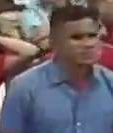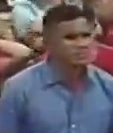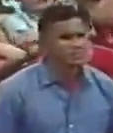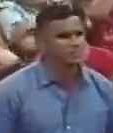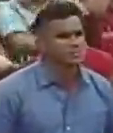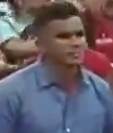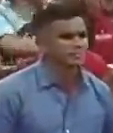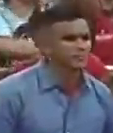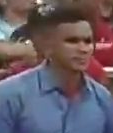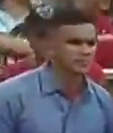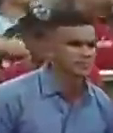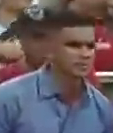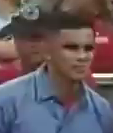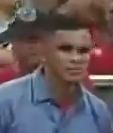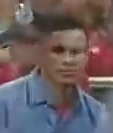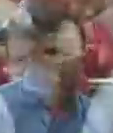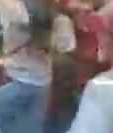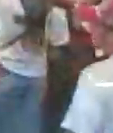d